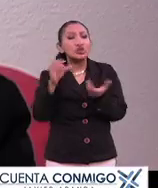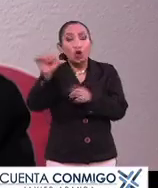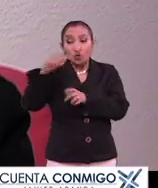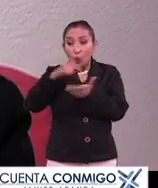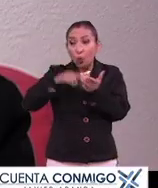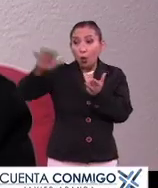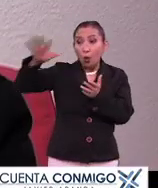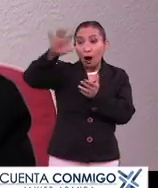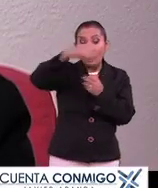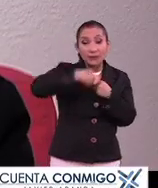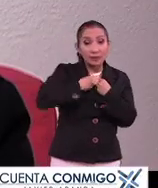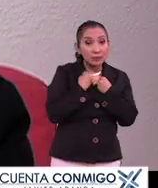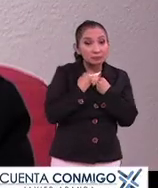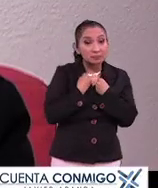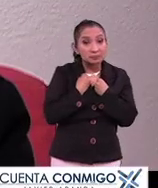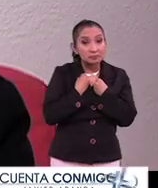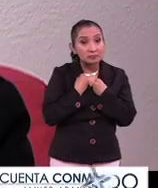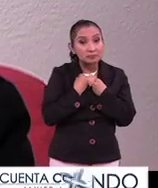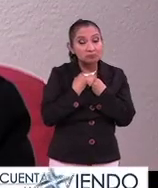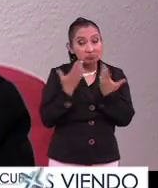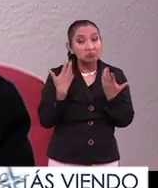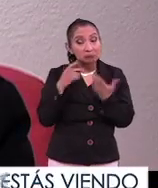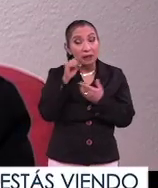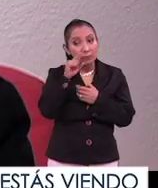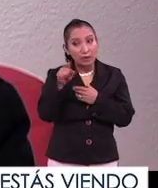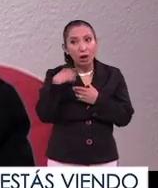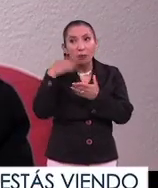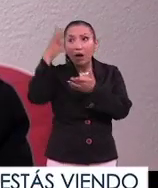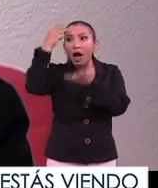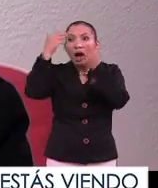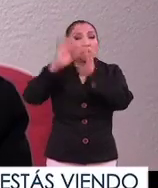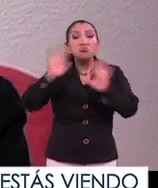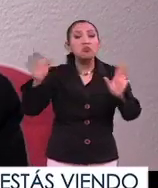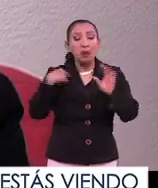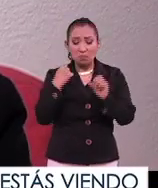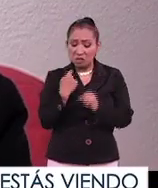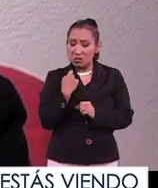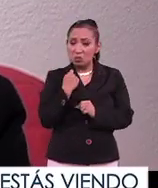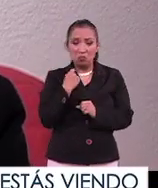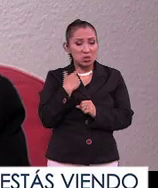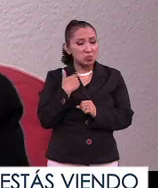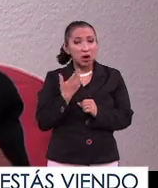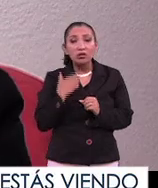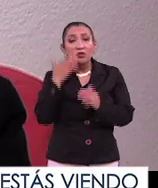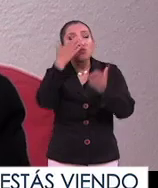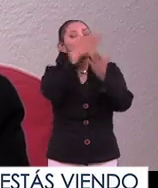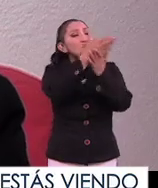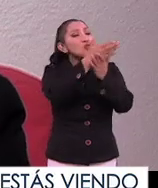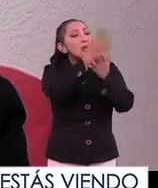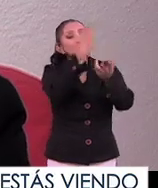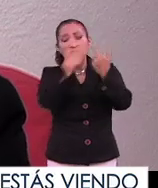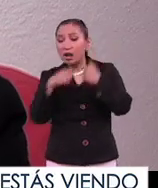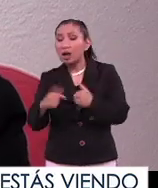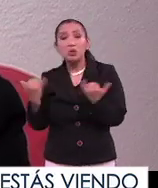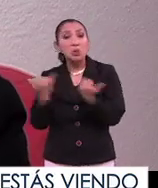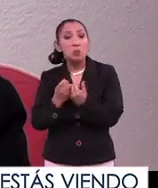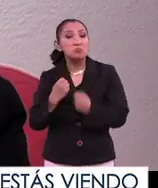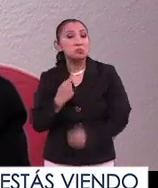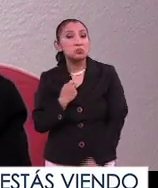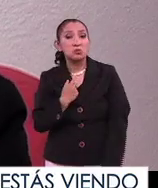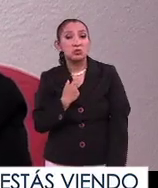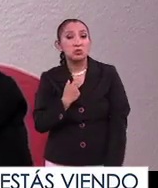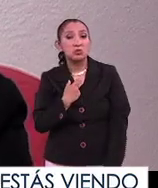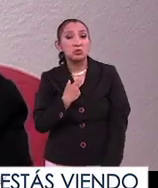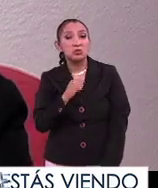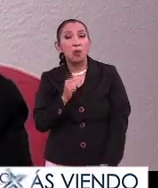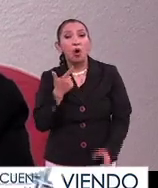otros lugares donde ha vivido, ¿no? También siempre es... No volver es seguir siendo el mismo, ¿no?